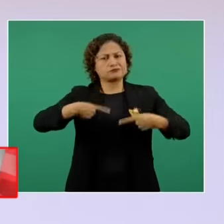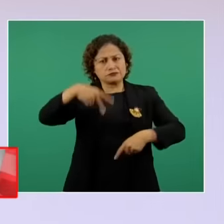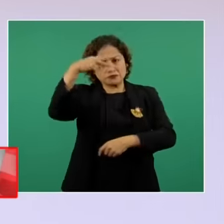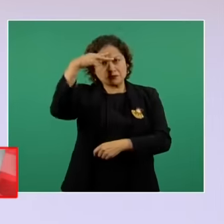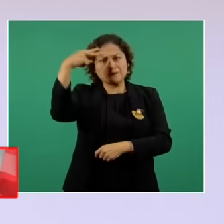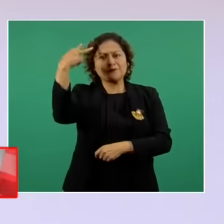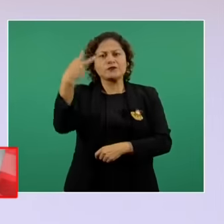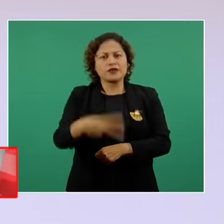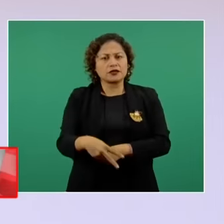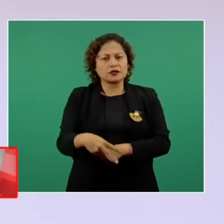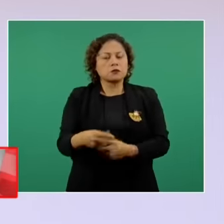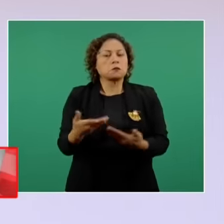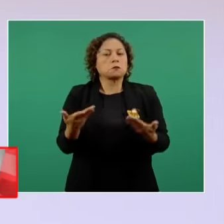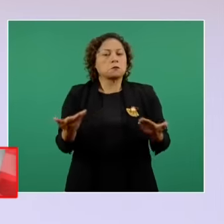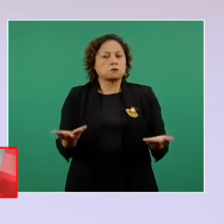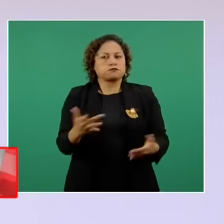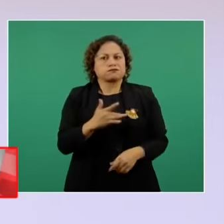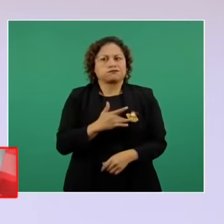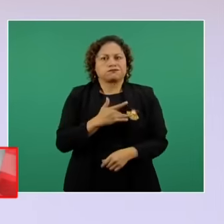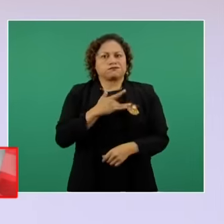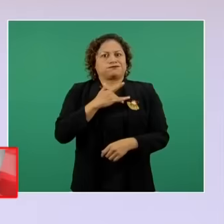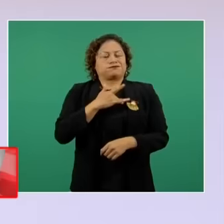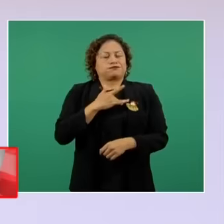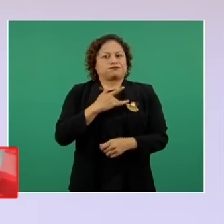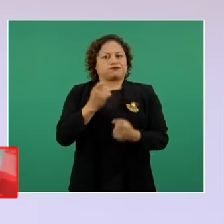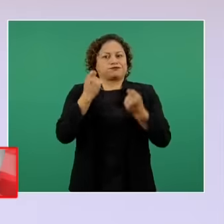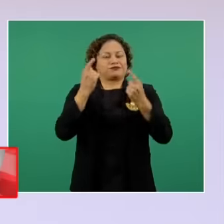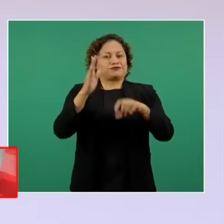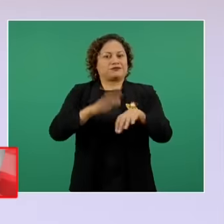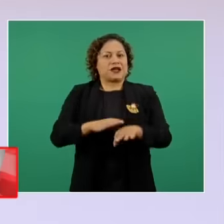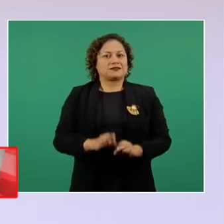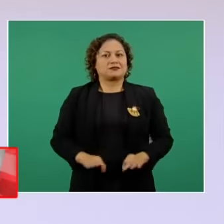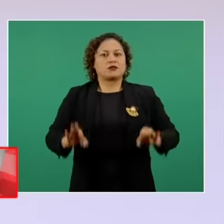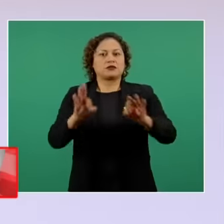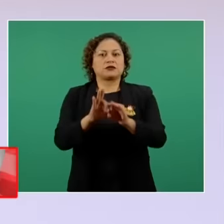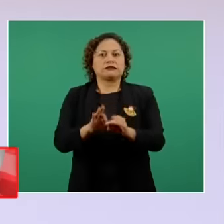nos importa más el iniciador,